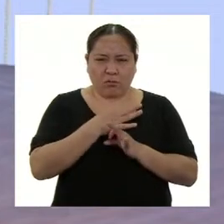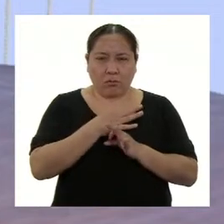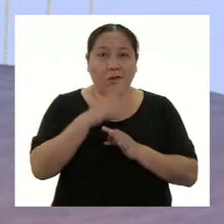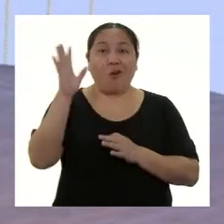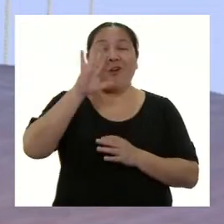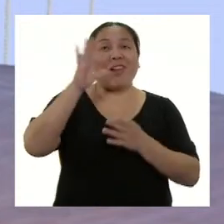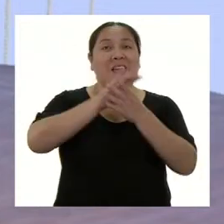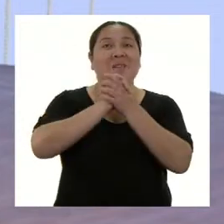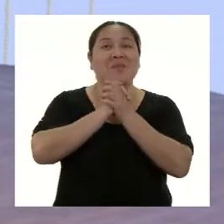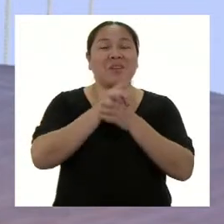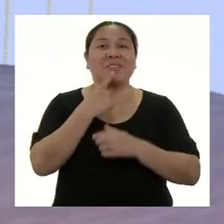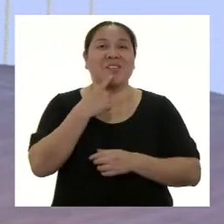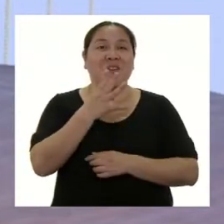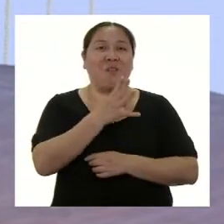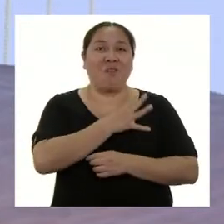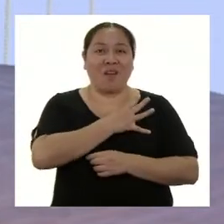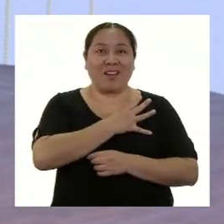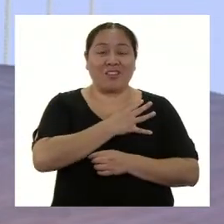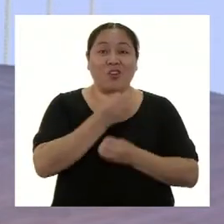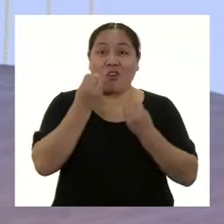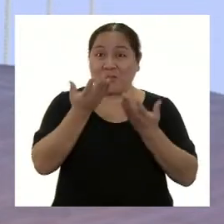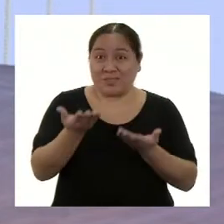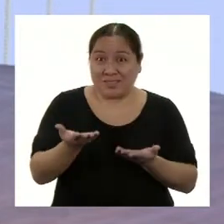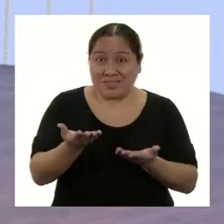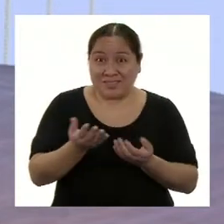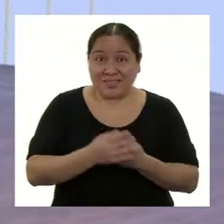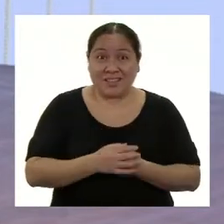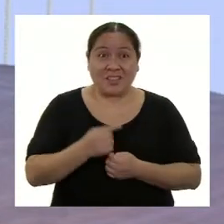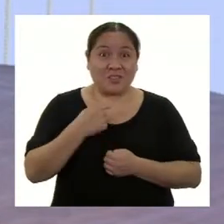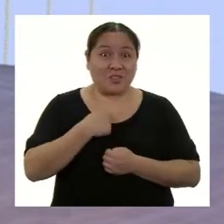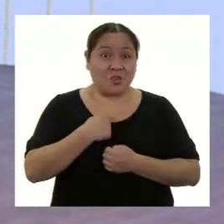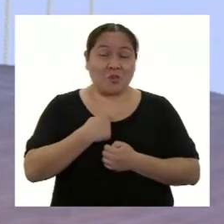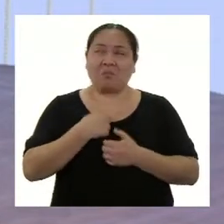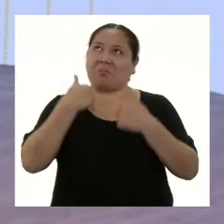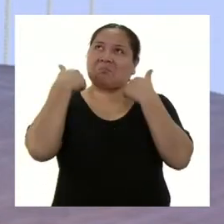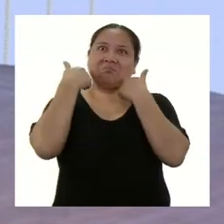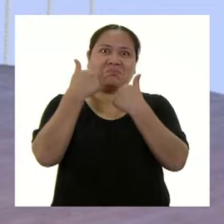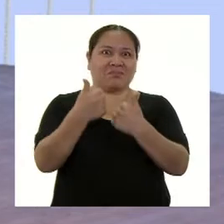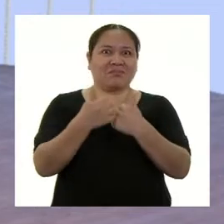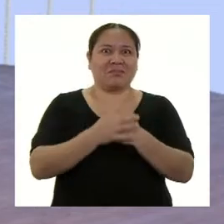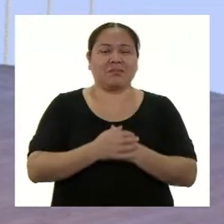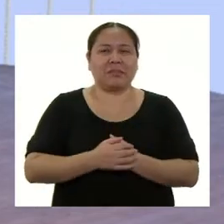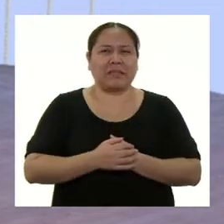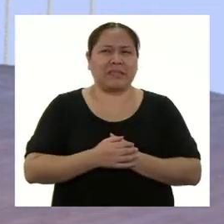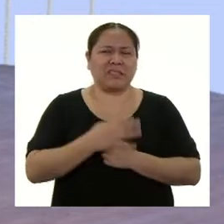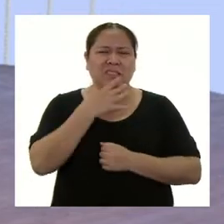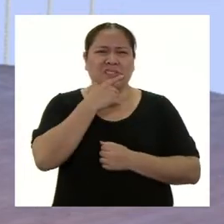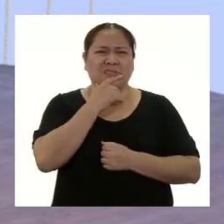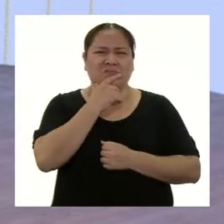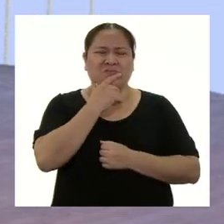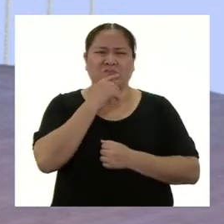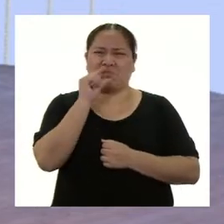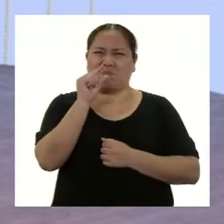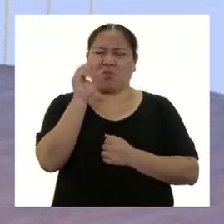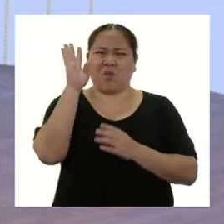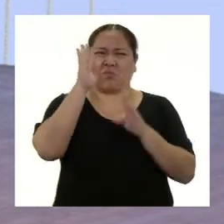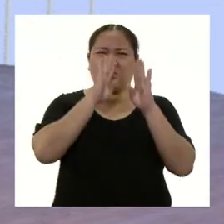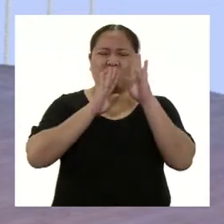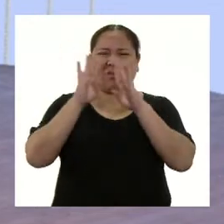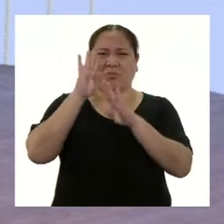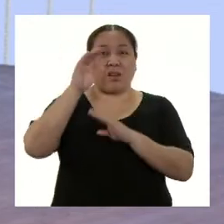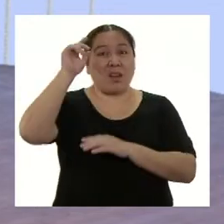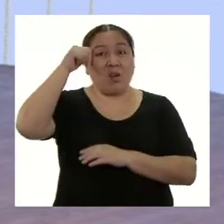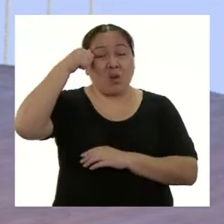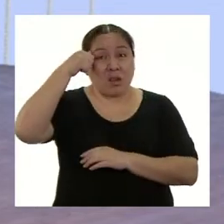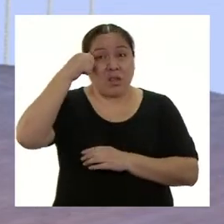Hola amigas y amigos de cuarto de secundaria, ¿cómo están? Yo estoy muy bien, aunque un tantito preocupada.